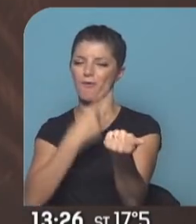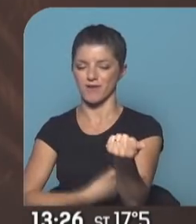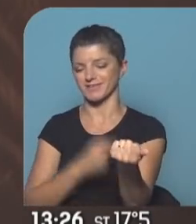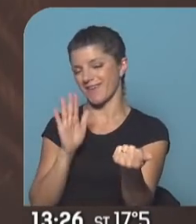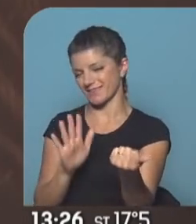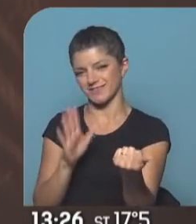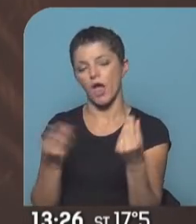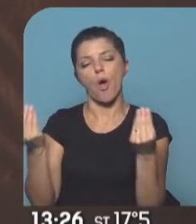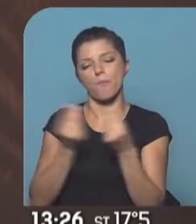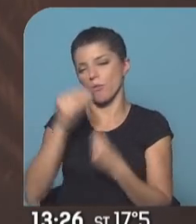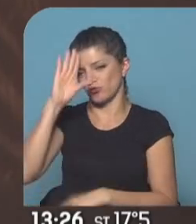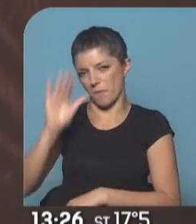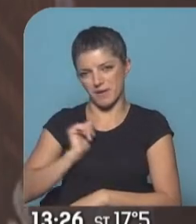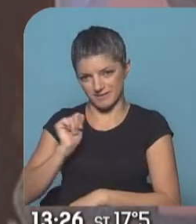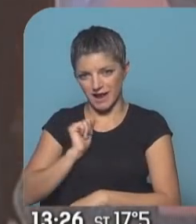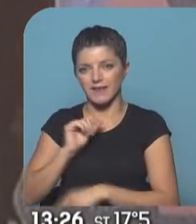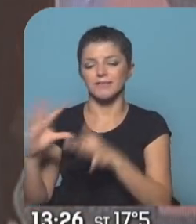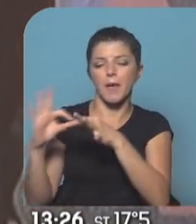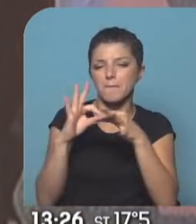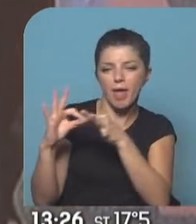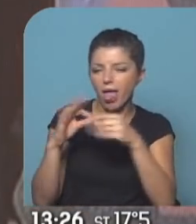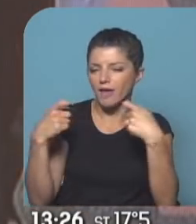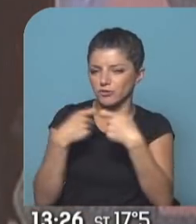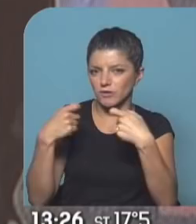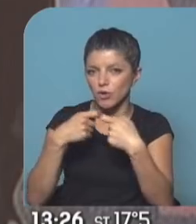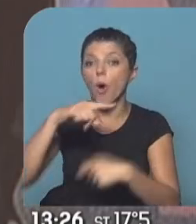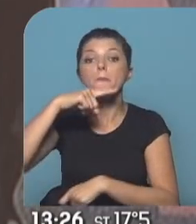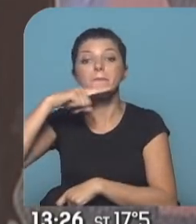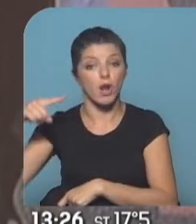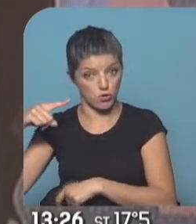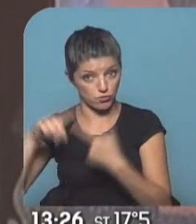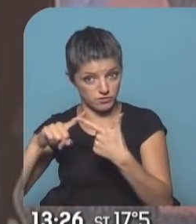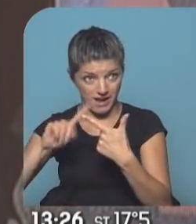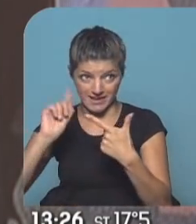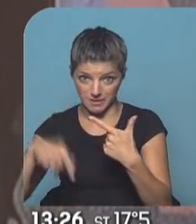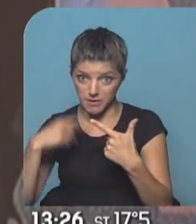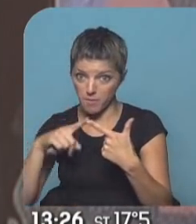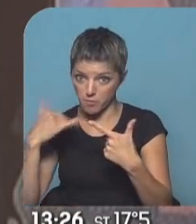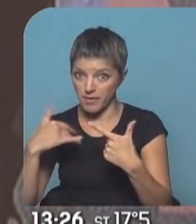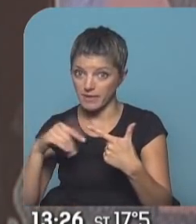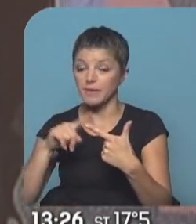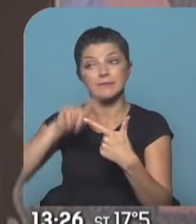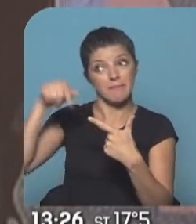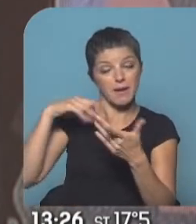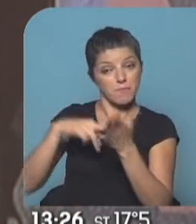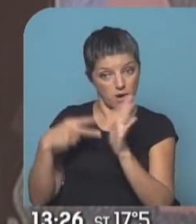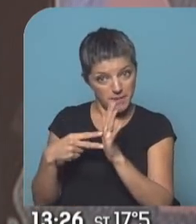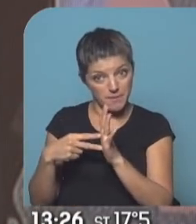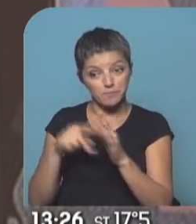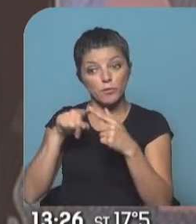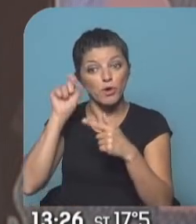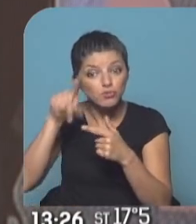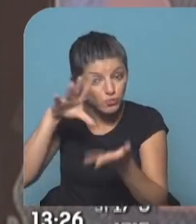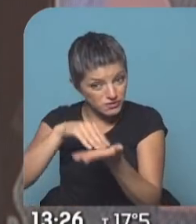tantos efectivos, esa alianza con Bielorrusia, que en realidad también puede ser un caballo de Troya para Bielorrusia, porque se realizan en su